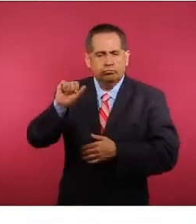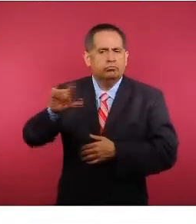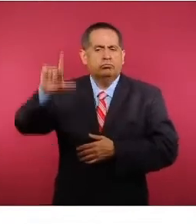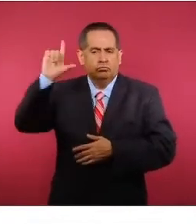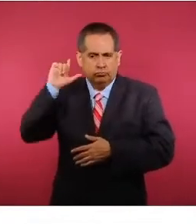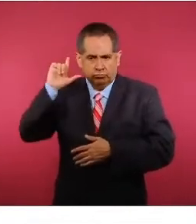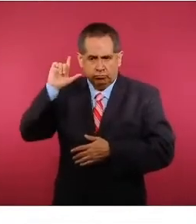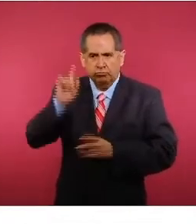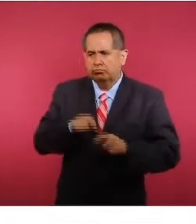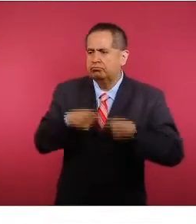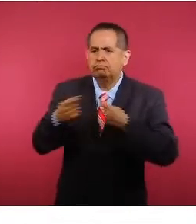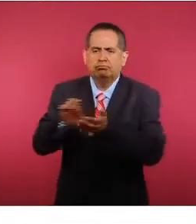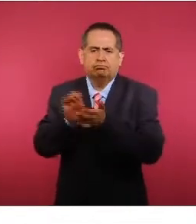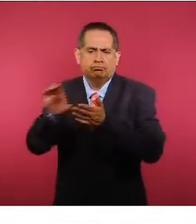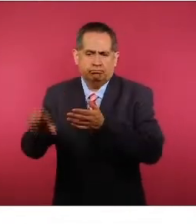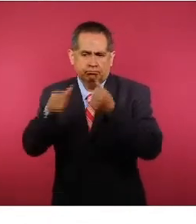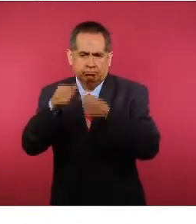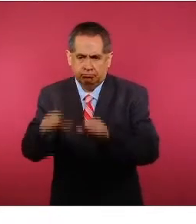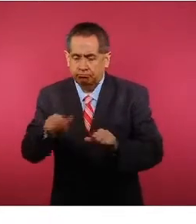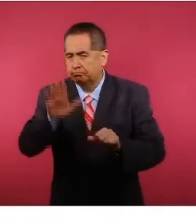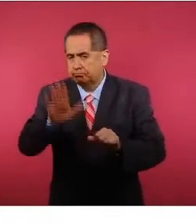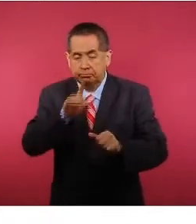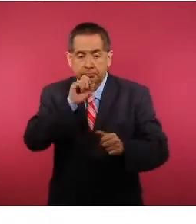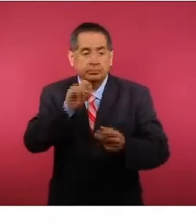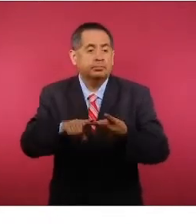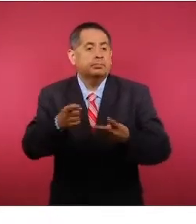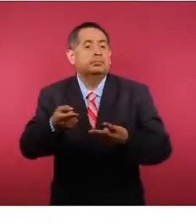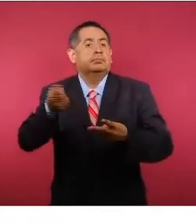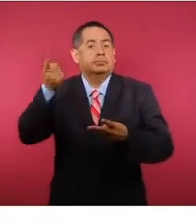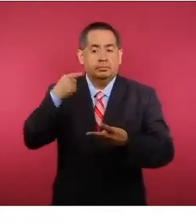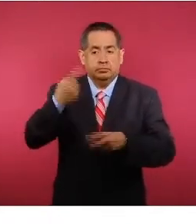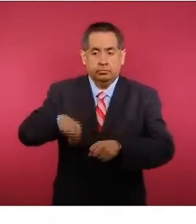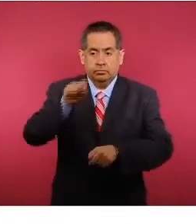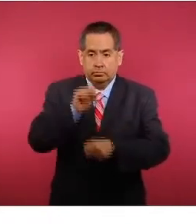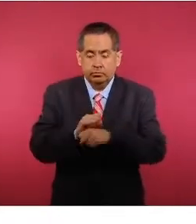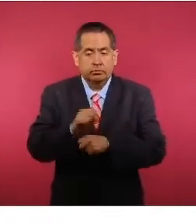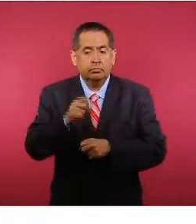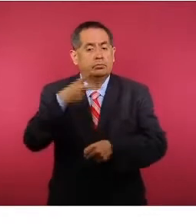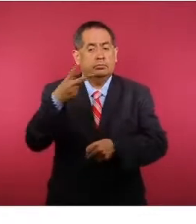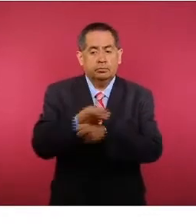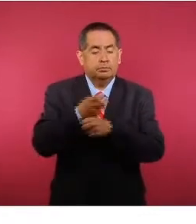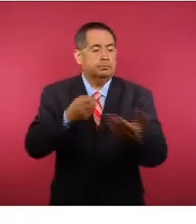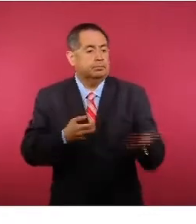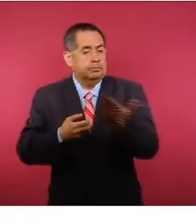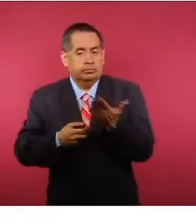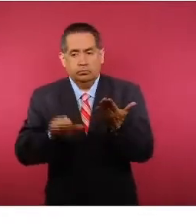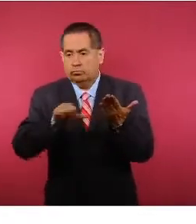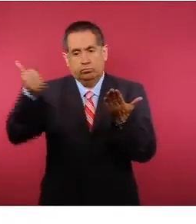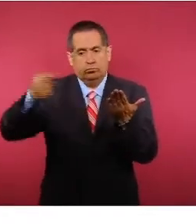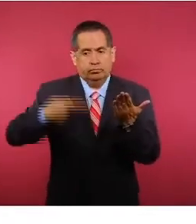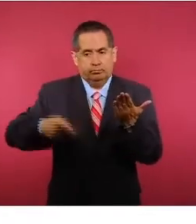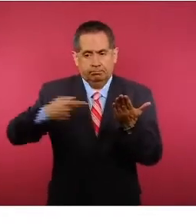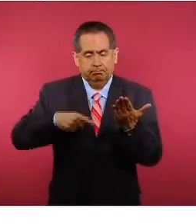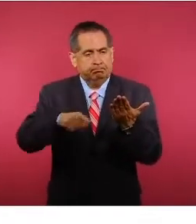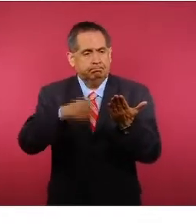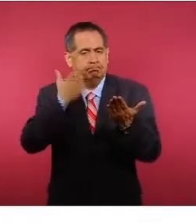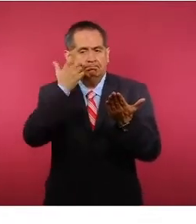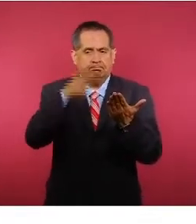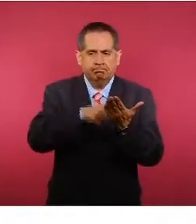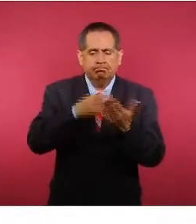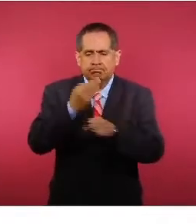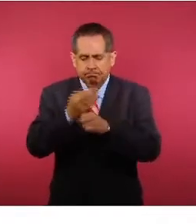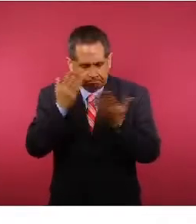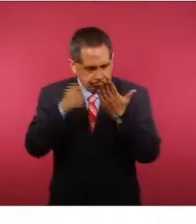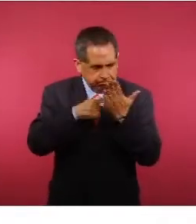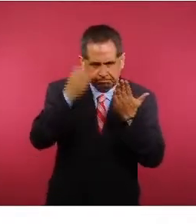pasado. Asimismo, la semana pasada recibimos una segunda oferta por otro interesado que se está analizando en